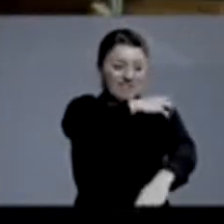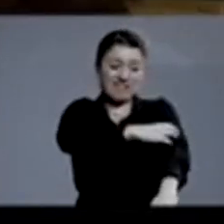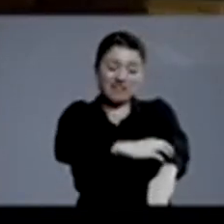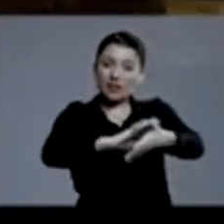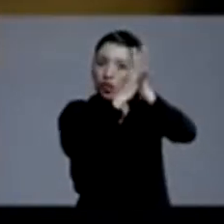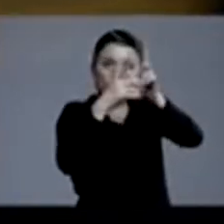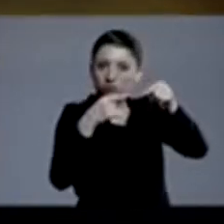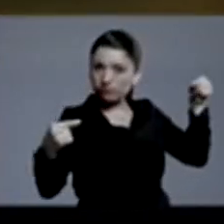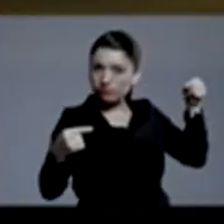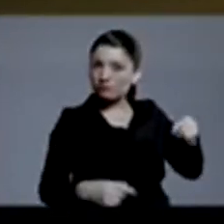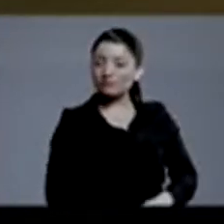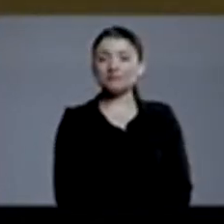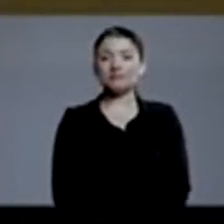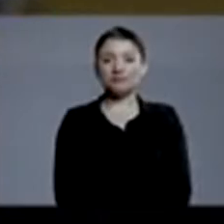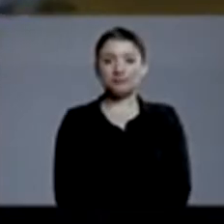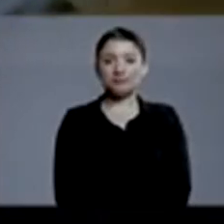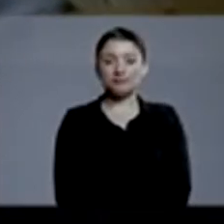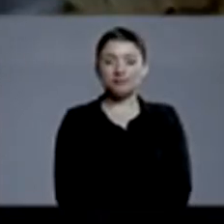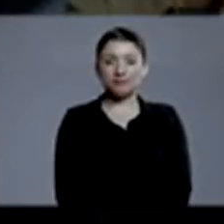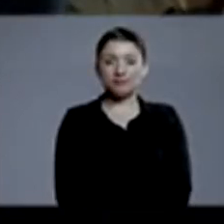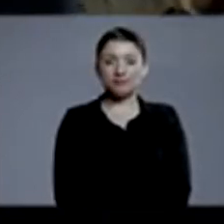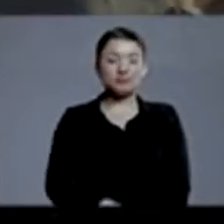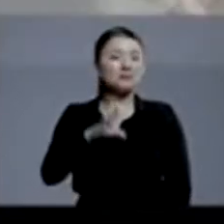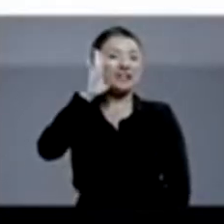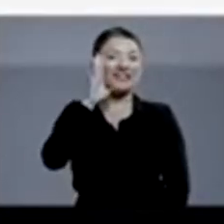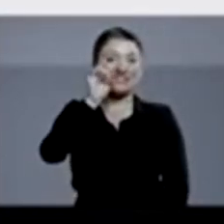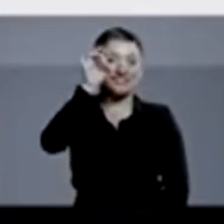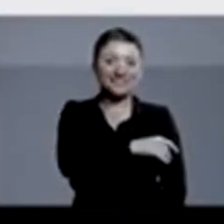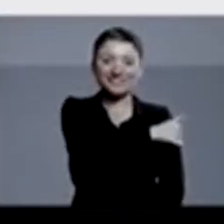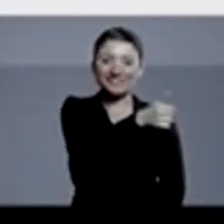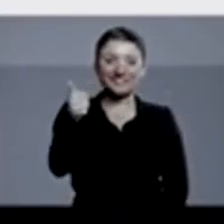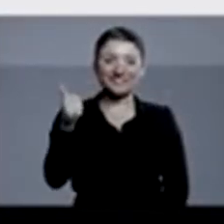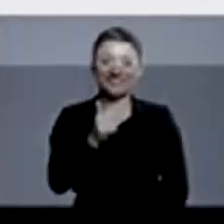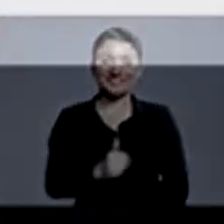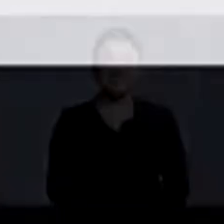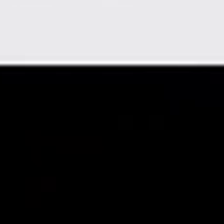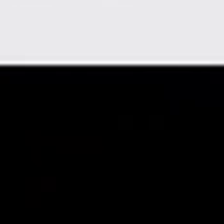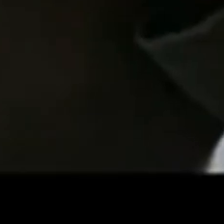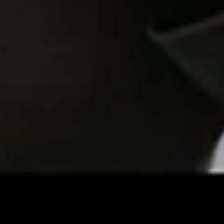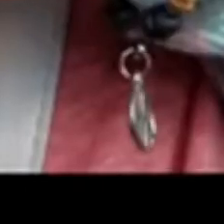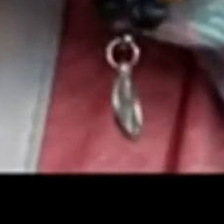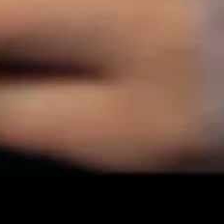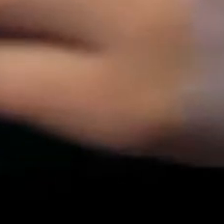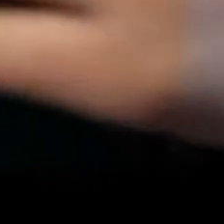más descentralizado. Michelle, Chile de todos.